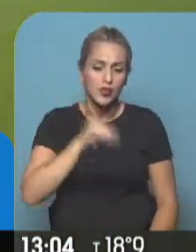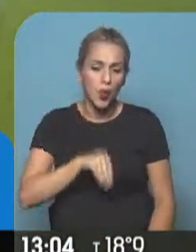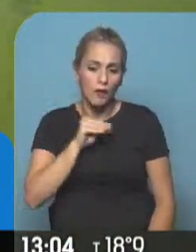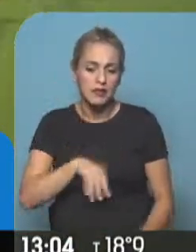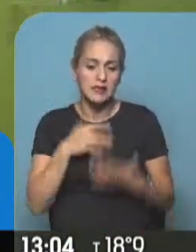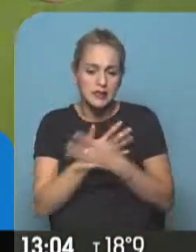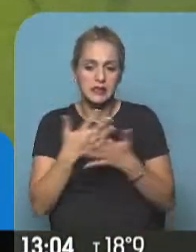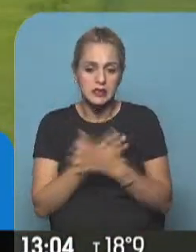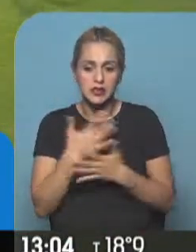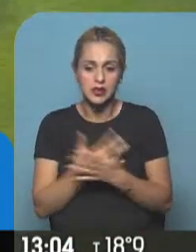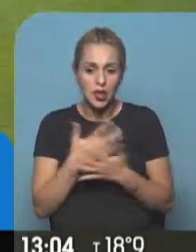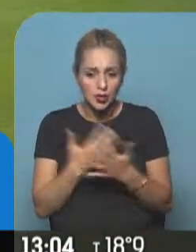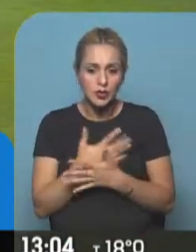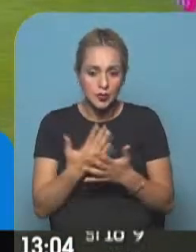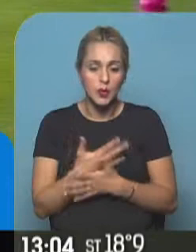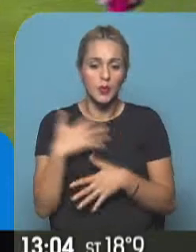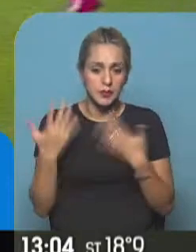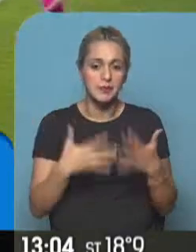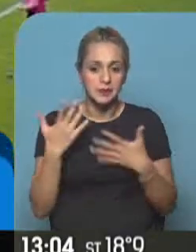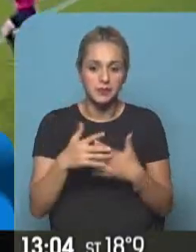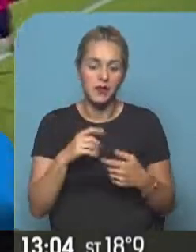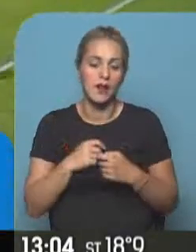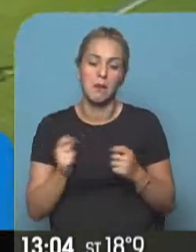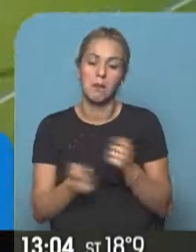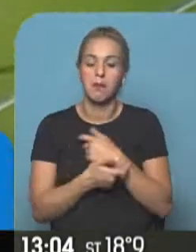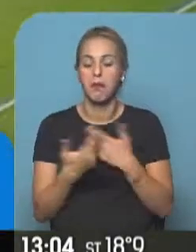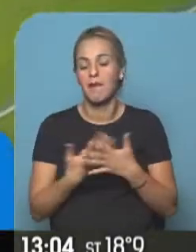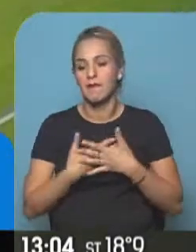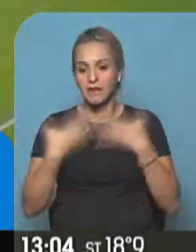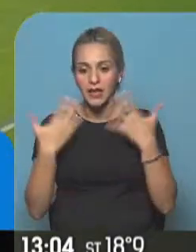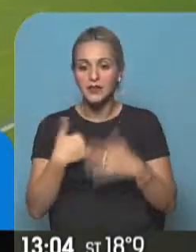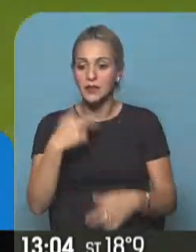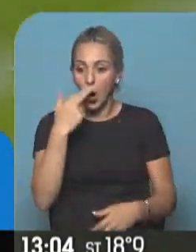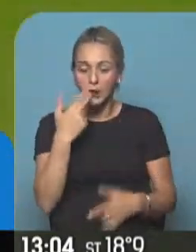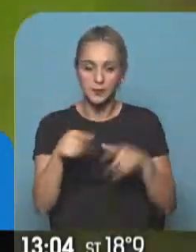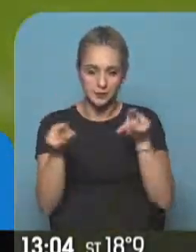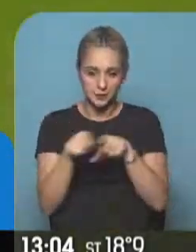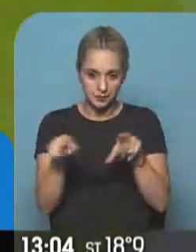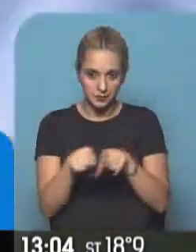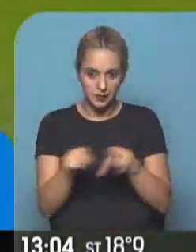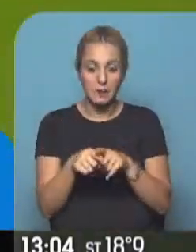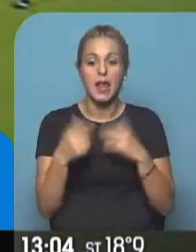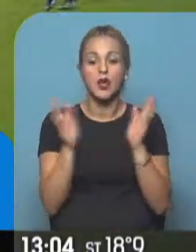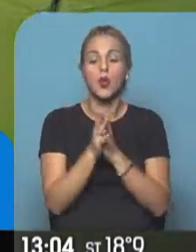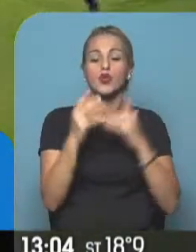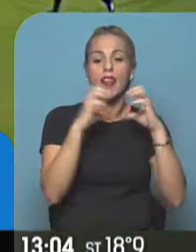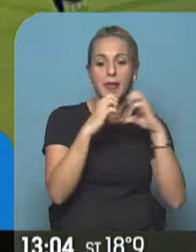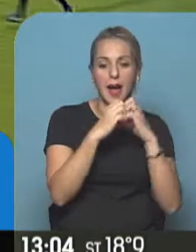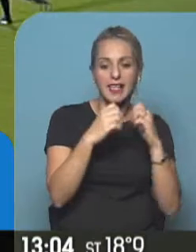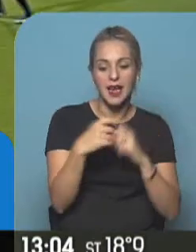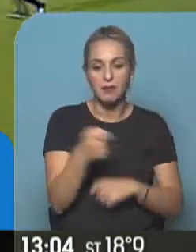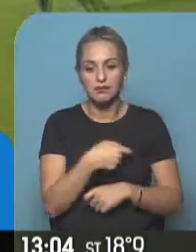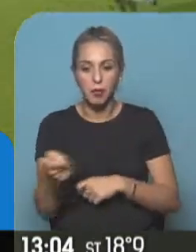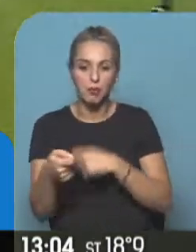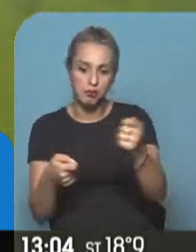sufrimiento se convirtieron rápidamente en alegría. Lo empató a los 11 tras una asistencia de Di María. Solo lo